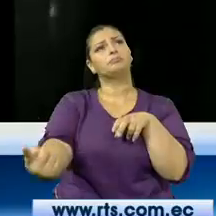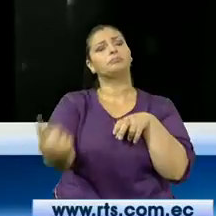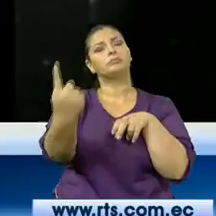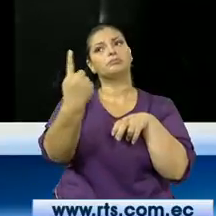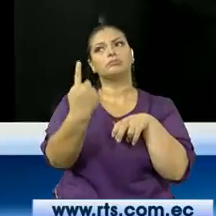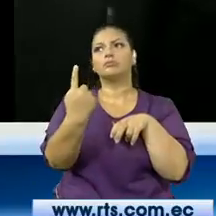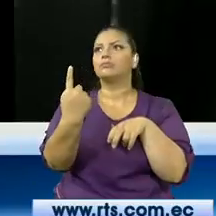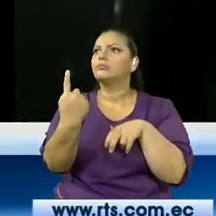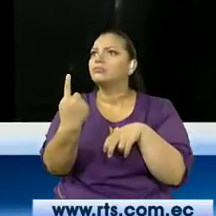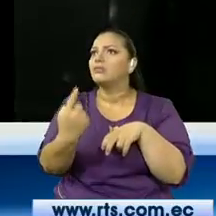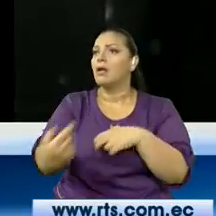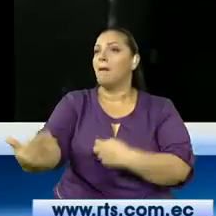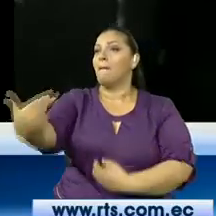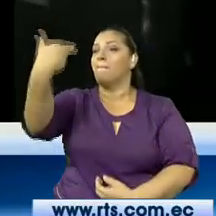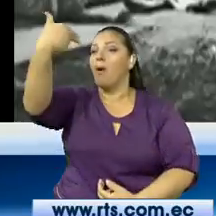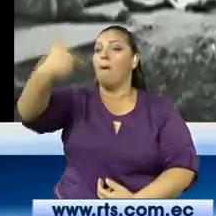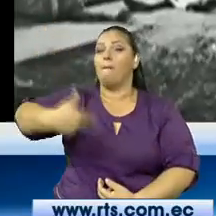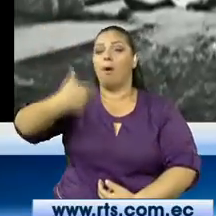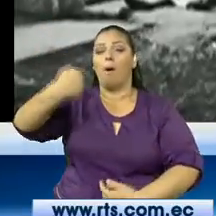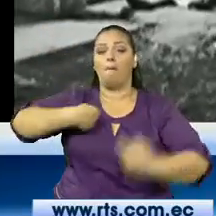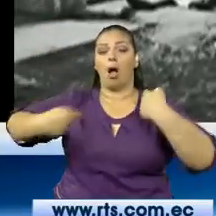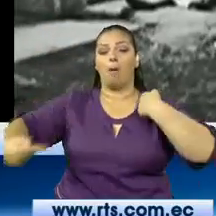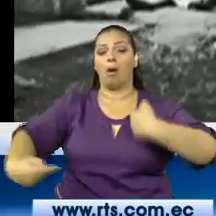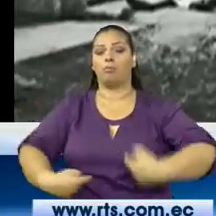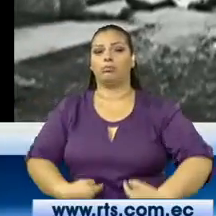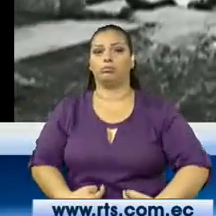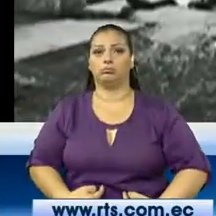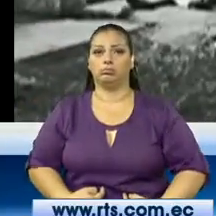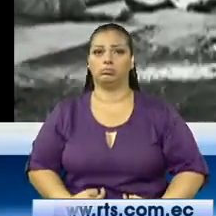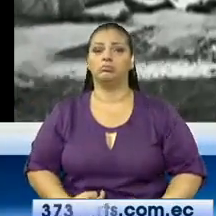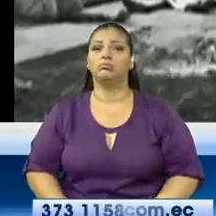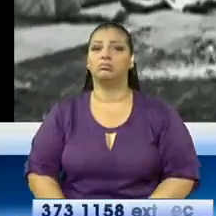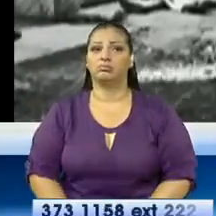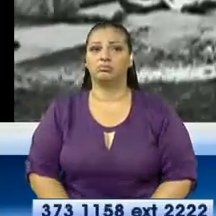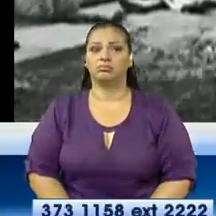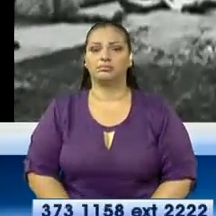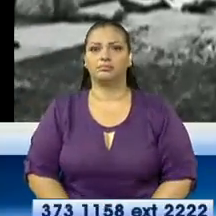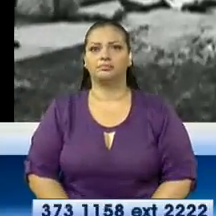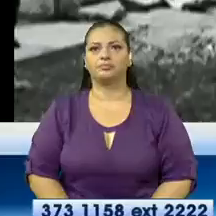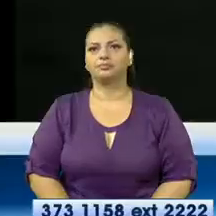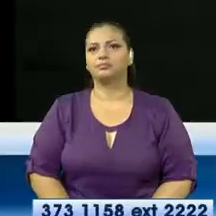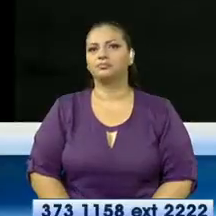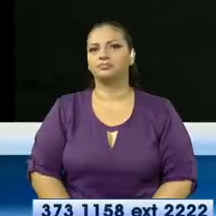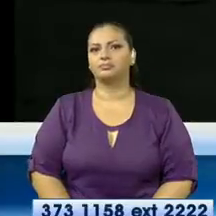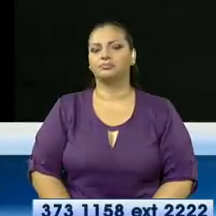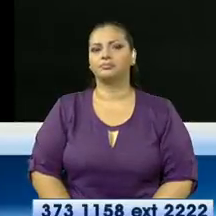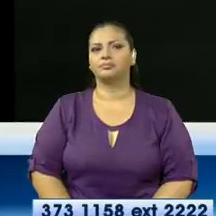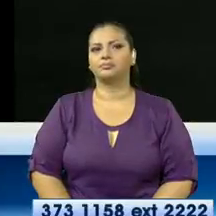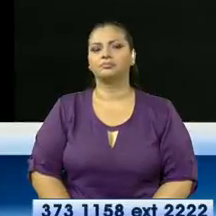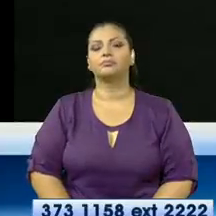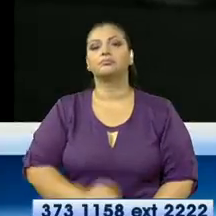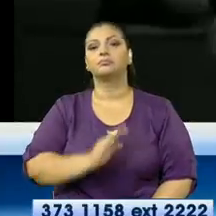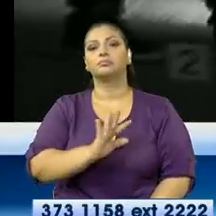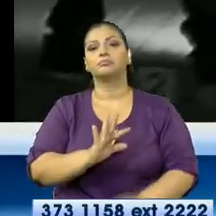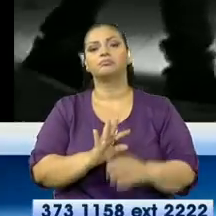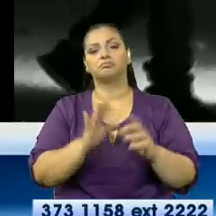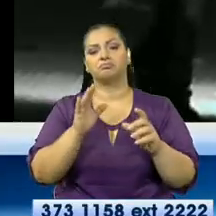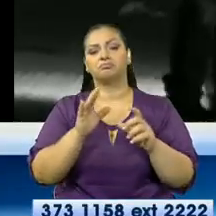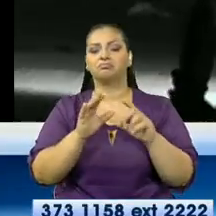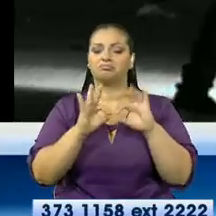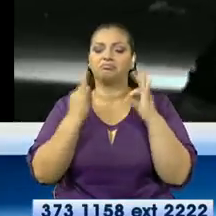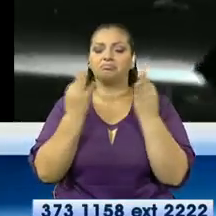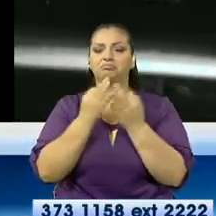víctima recuerdan que hace 2 años su conviviente fue asesinado en el sur de la ciudad. Aparentemente, desde